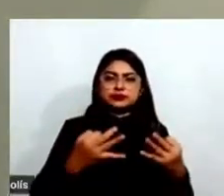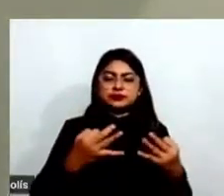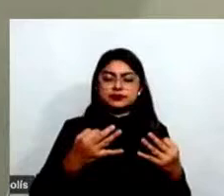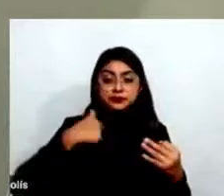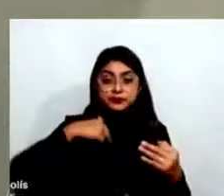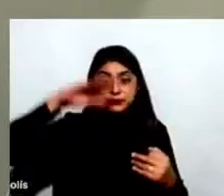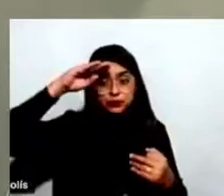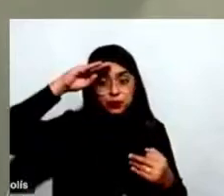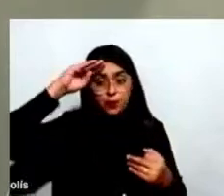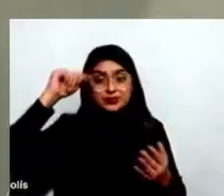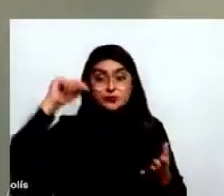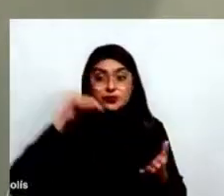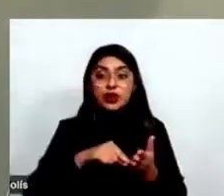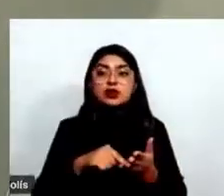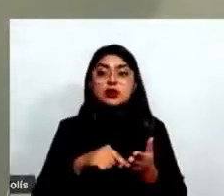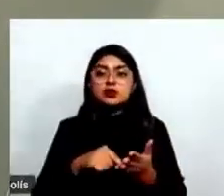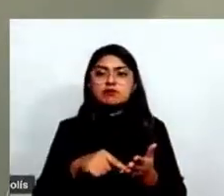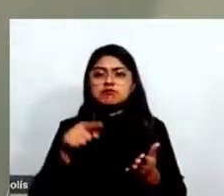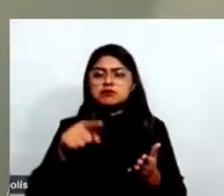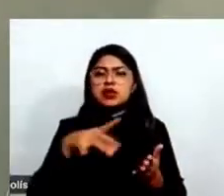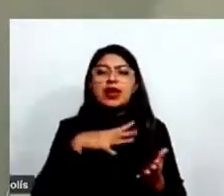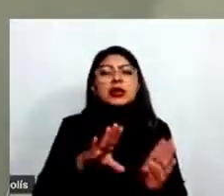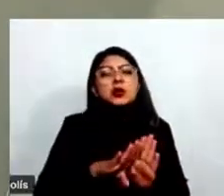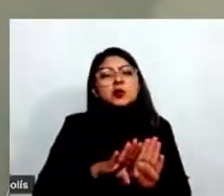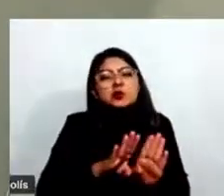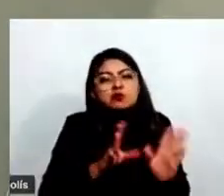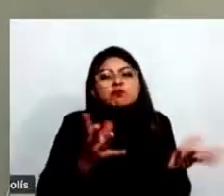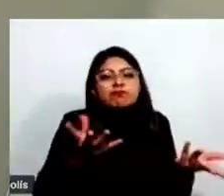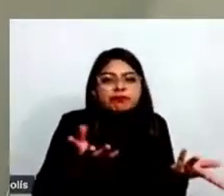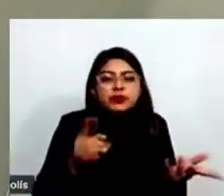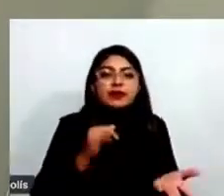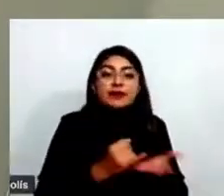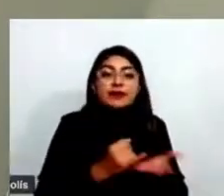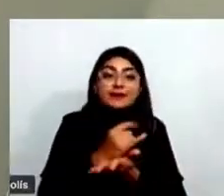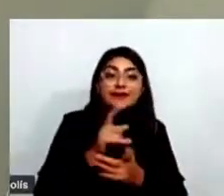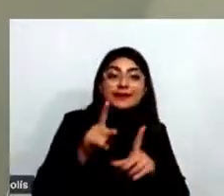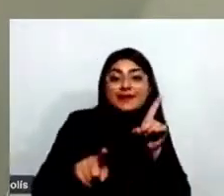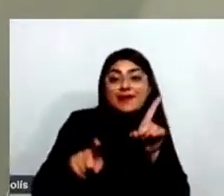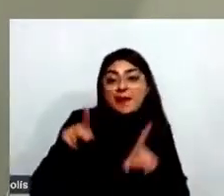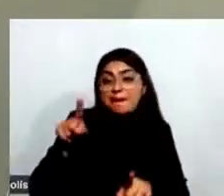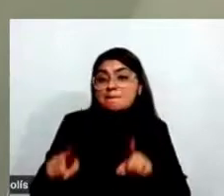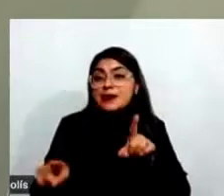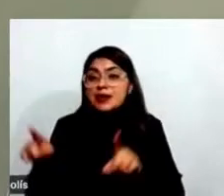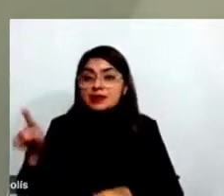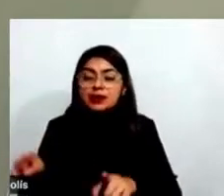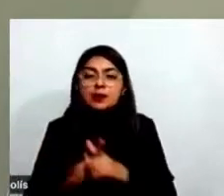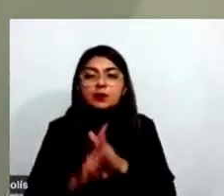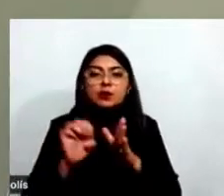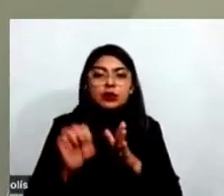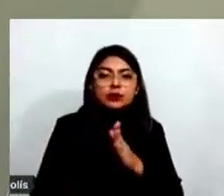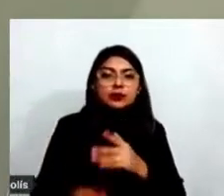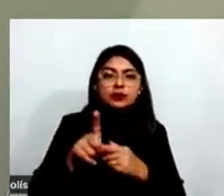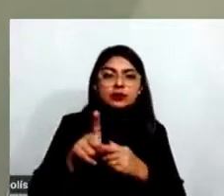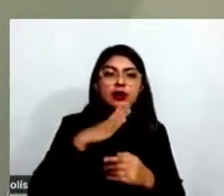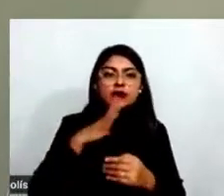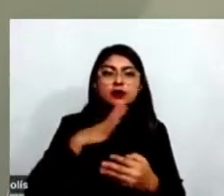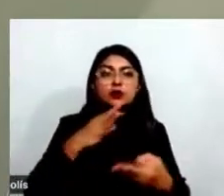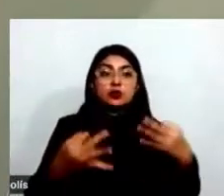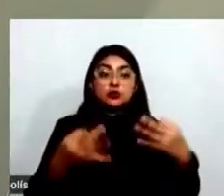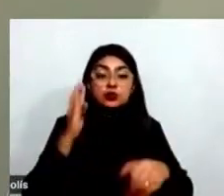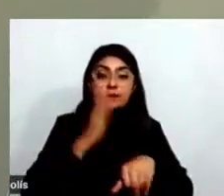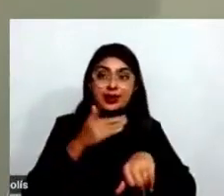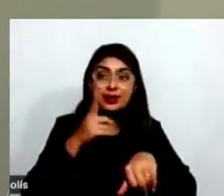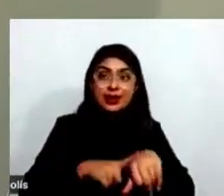tiene como matices, porque podemos aplicar esas garantías propias de un proceso penal a un juicio político. Pues a todos nos suena que